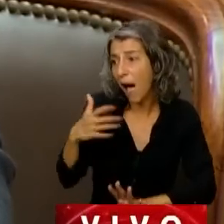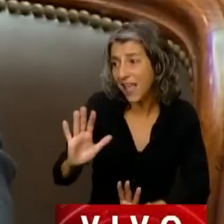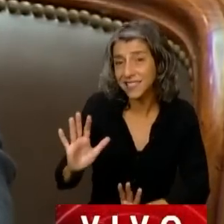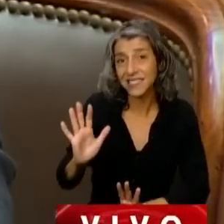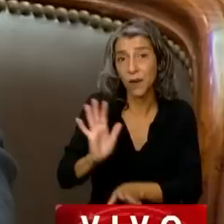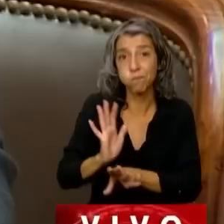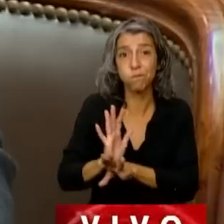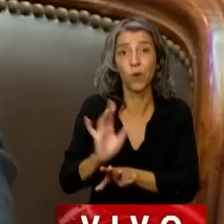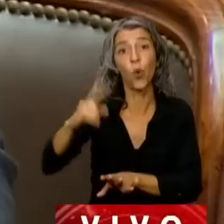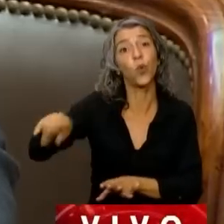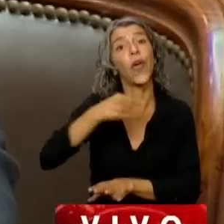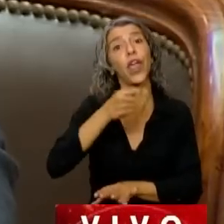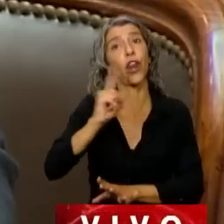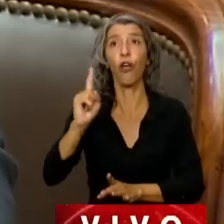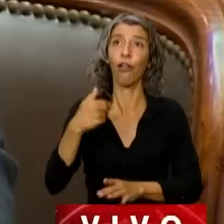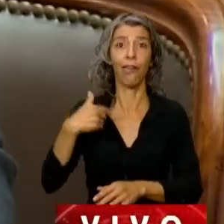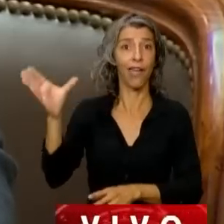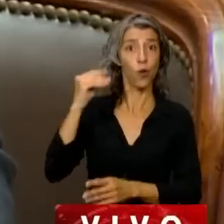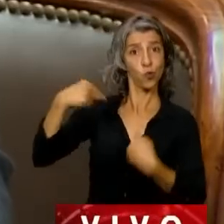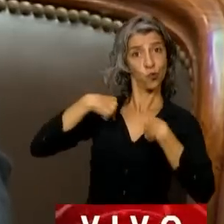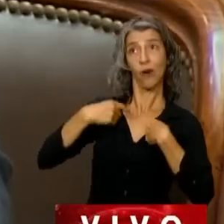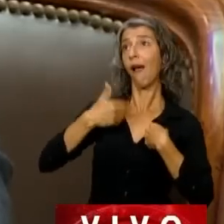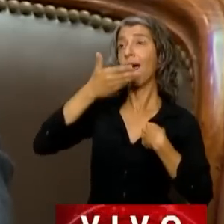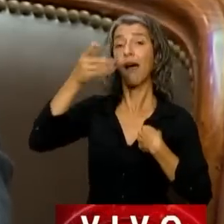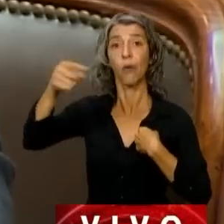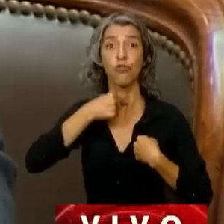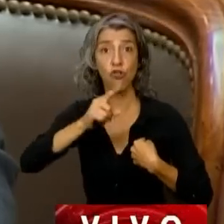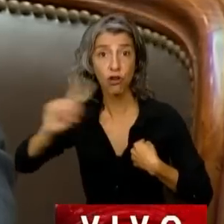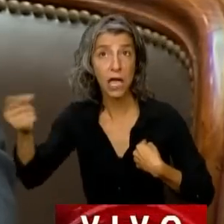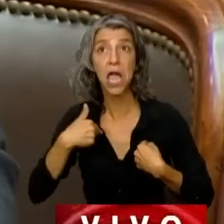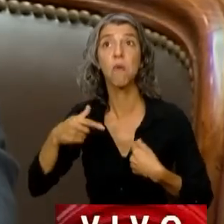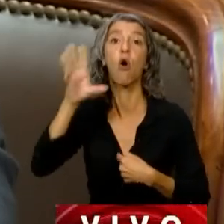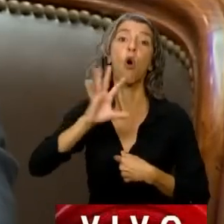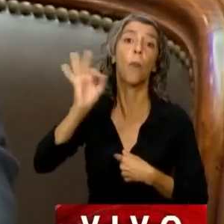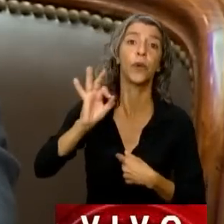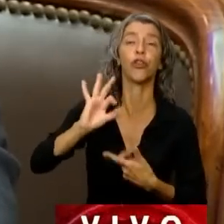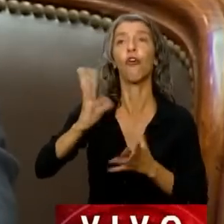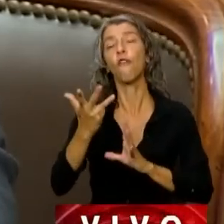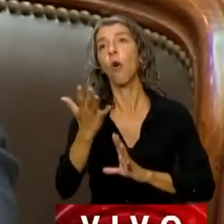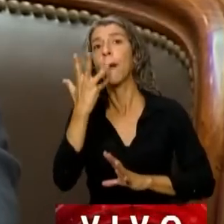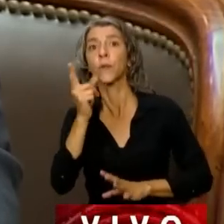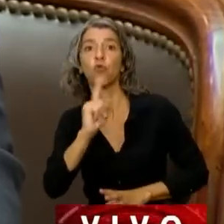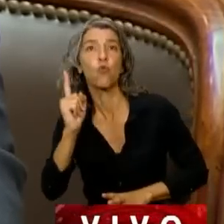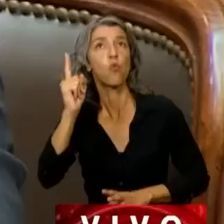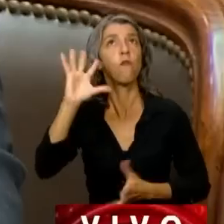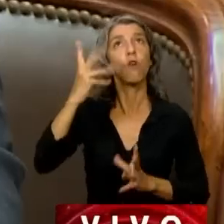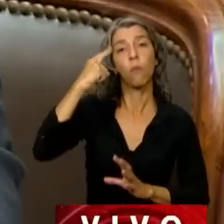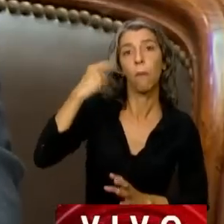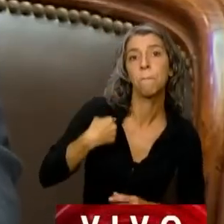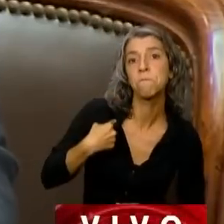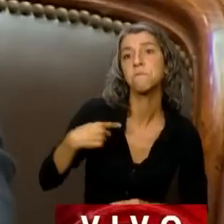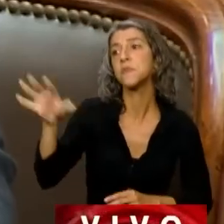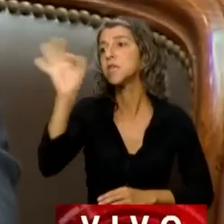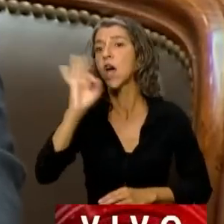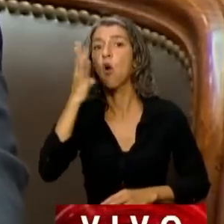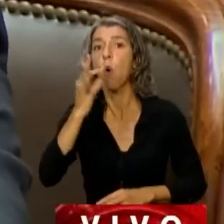les gusta cómo pienso, planteen una idea distinta, preséntense a elecciones, junten votos,